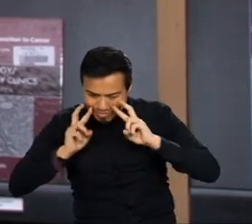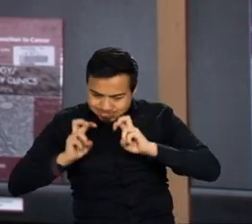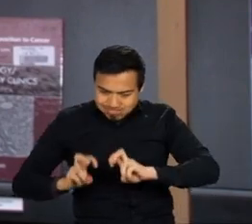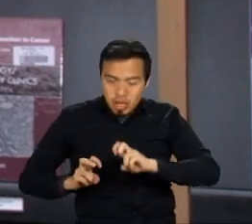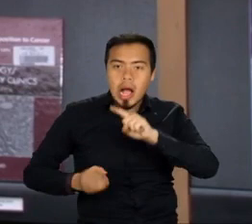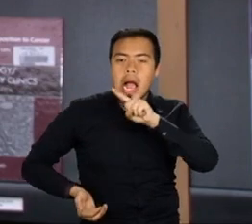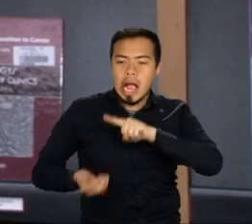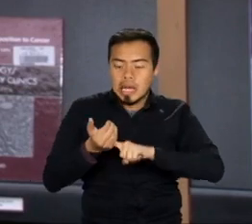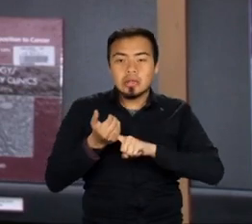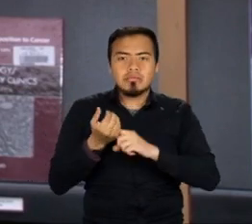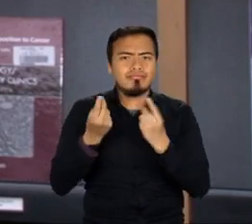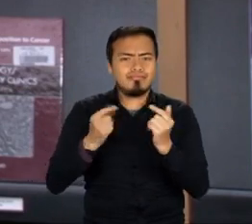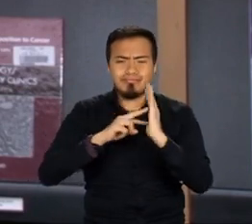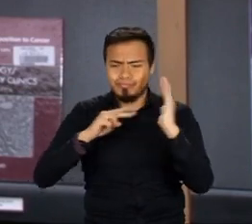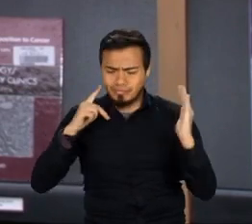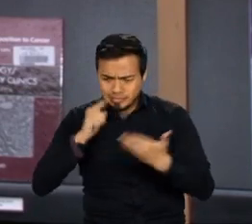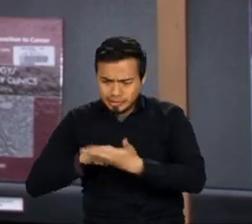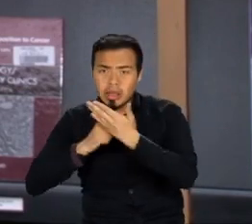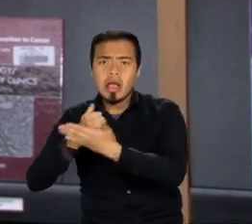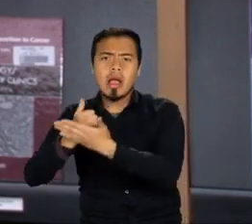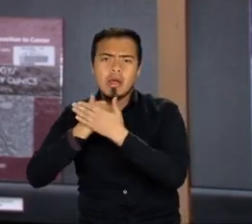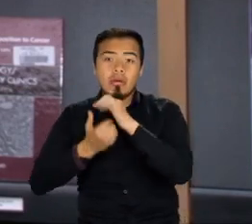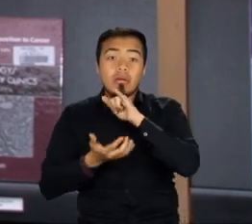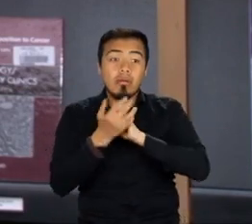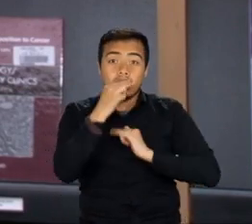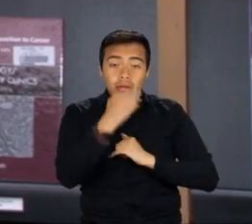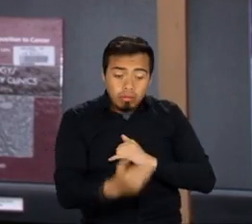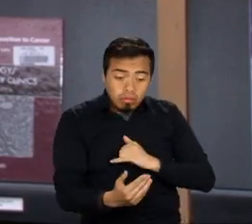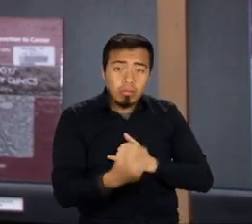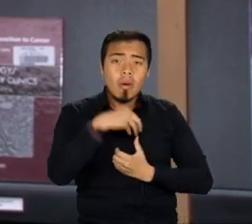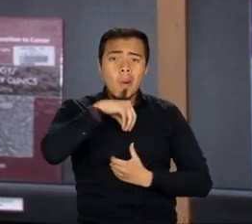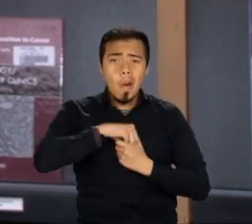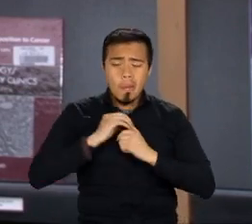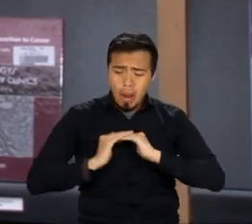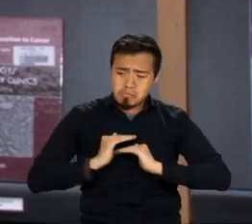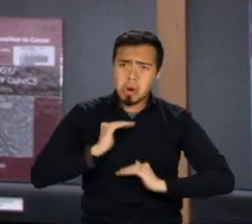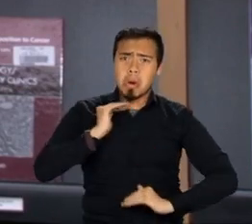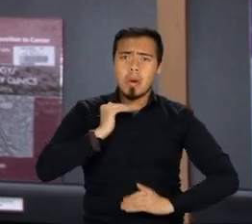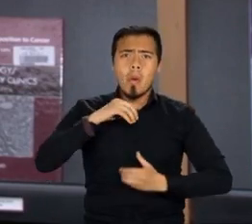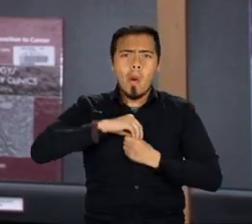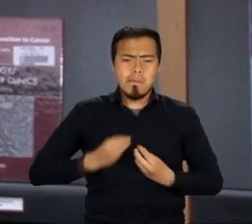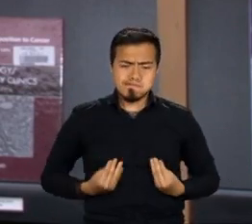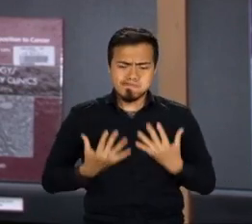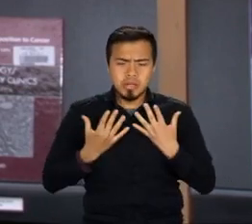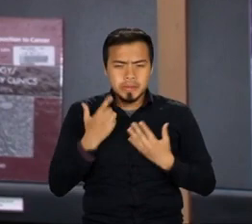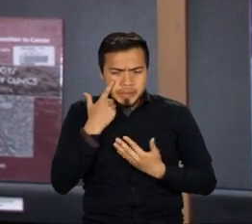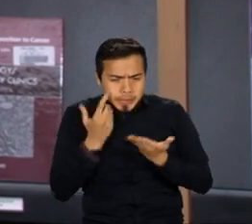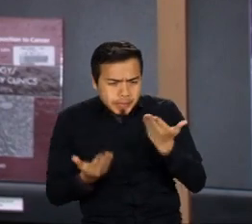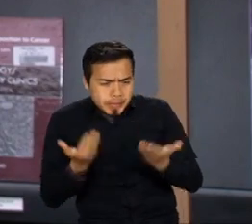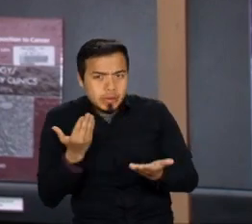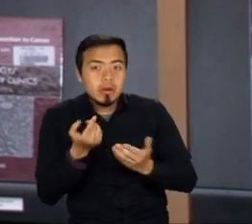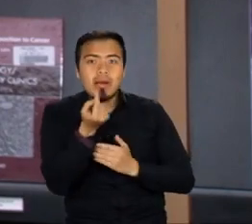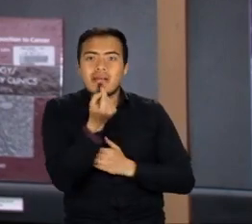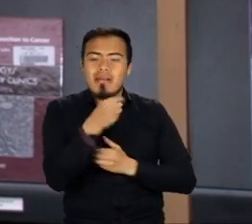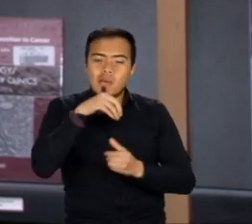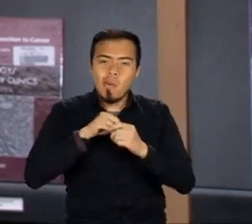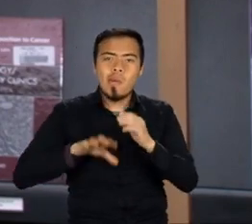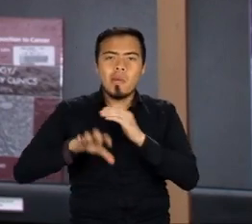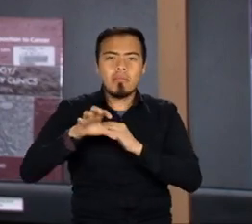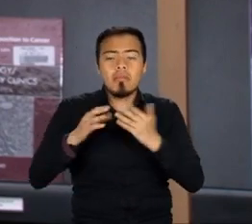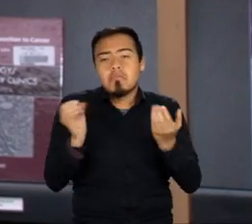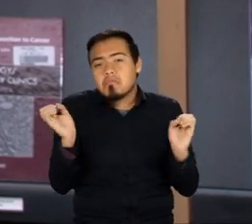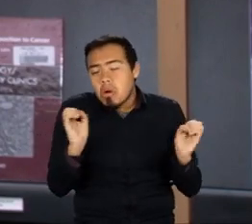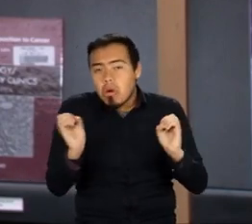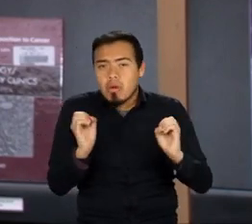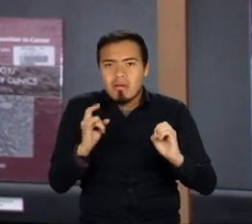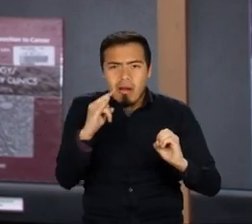muy avanzadas. También los exámenes de orina pueden llegar a ser necesarios dependiendo del tumor que uno esté pensando. Las imágenes que nos ayudarían,